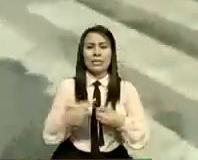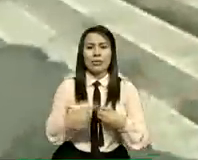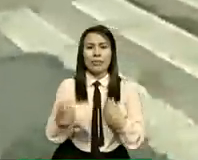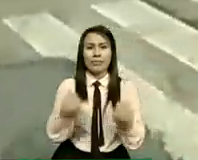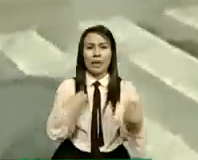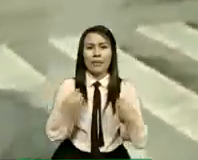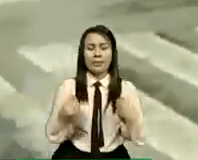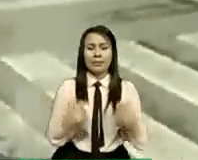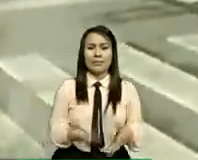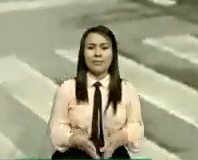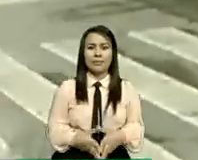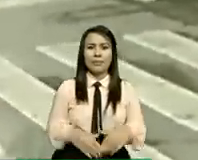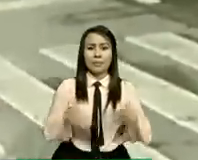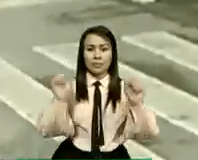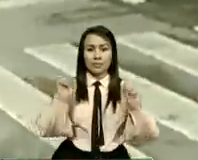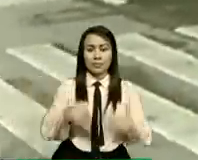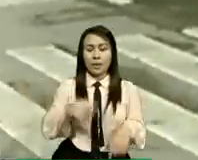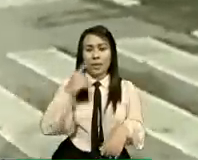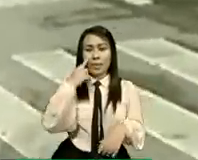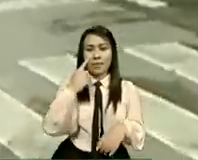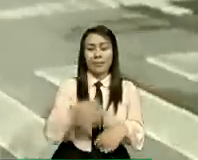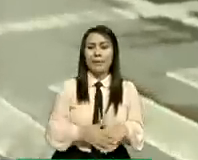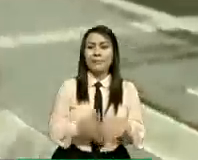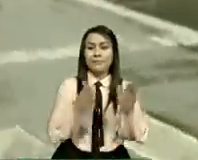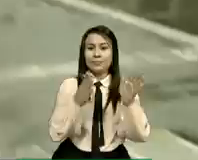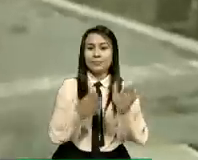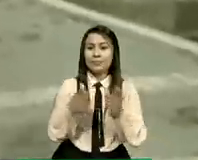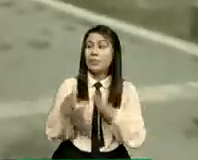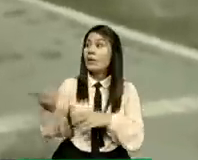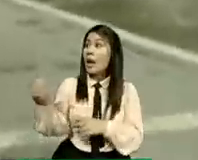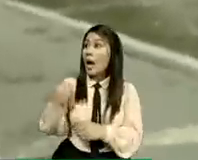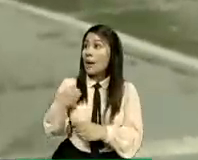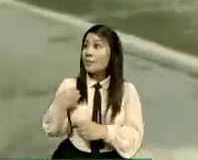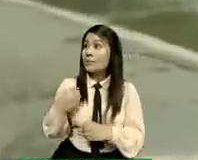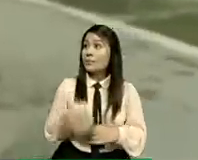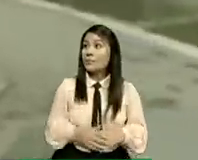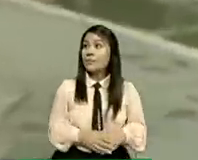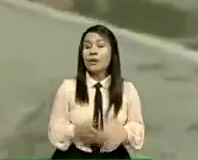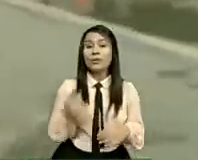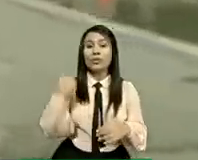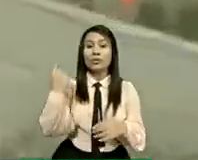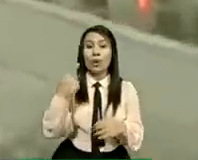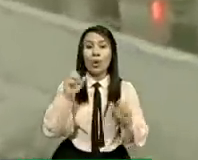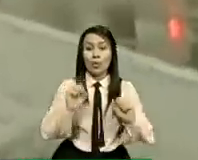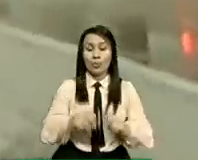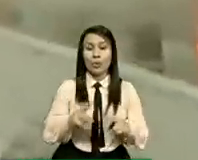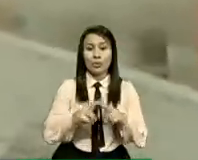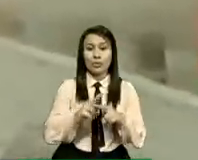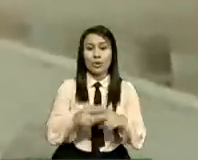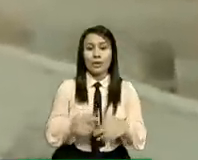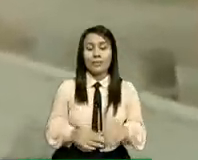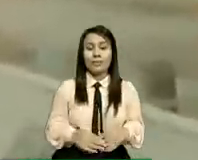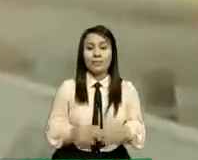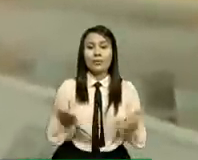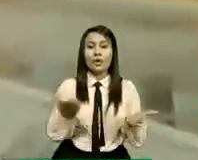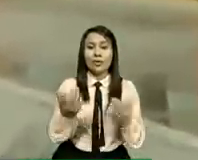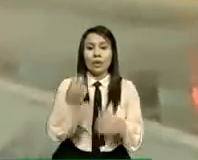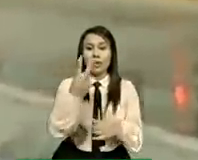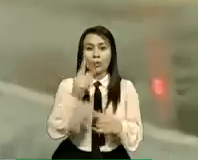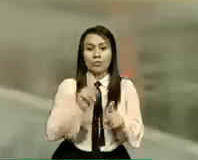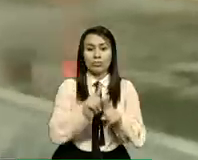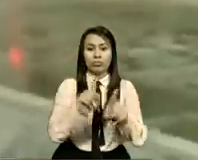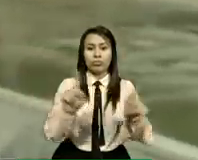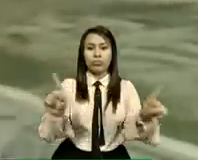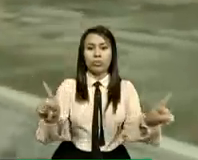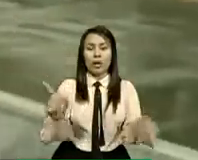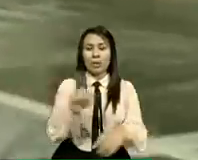utilizar cualquiera de los dos carriles o solamente el derecho? Solamente pueden utilizar los dos carriles derechos. No